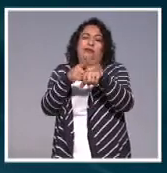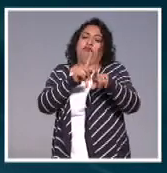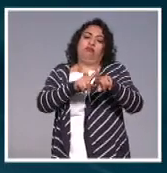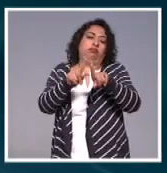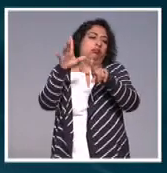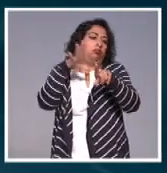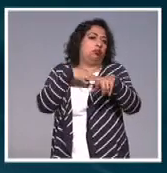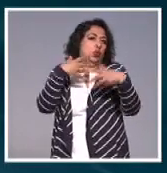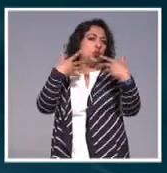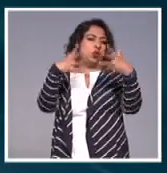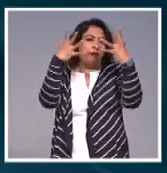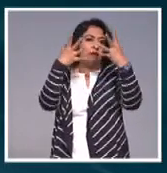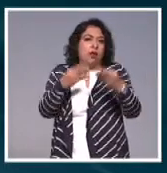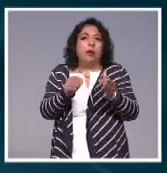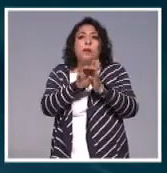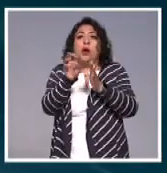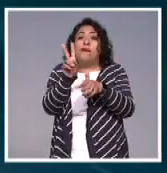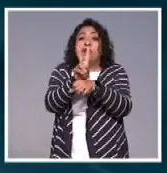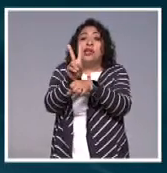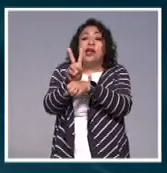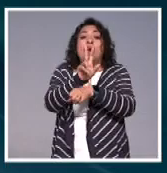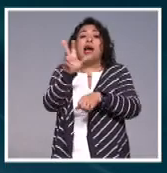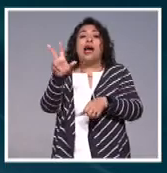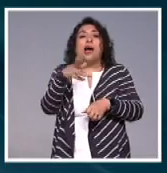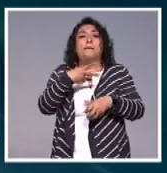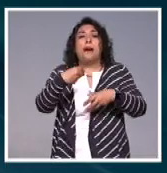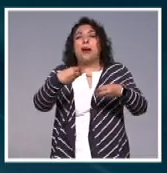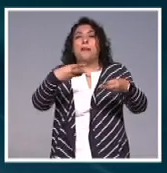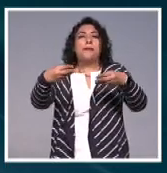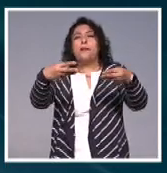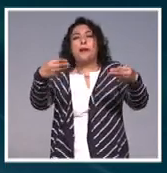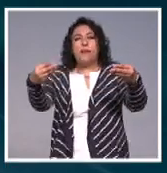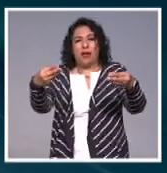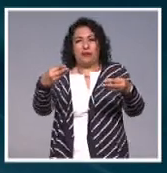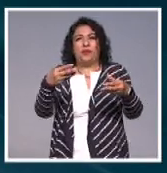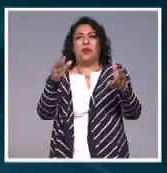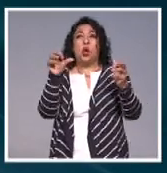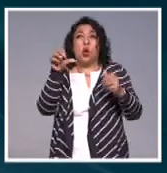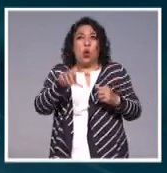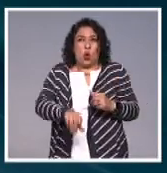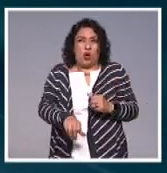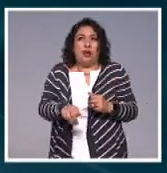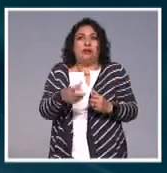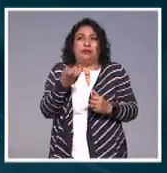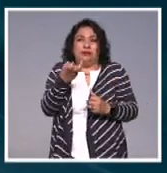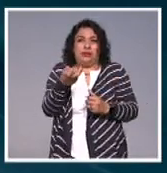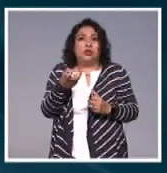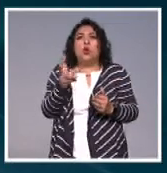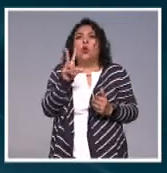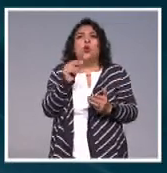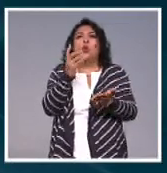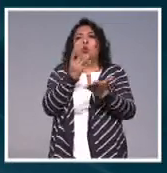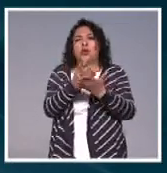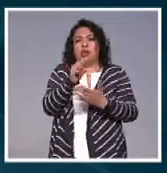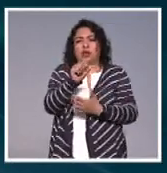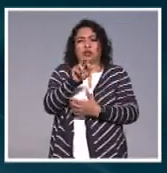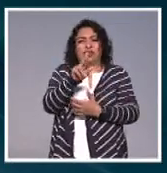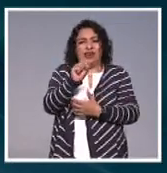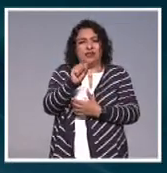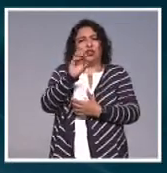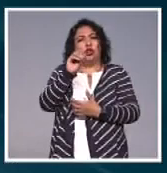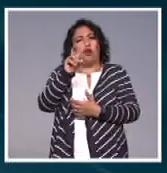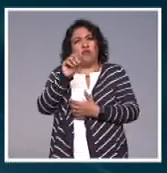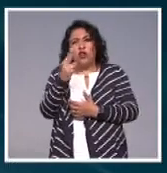patógenos, por ejemplo, para la vigilancia epidemiológica, ¿no? Okay. Que se hace hoy en día, que no solamente SARS-CoV-2, sino